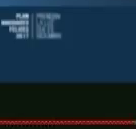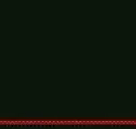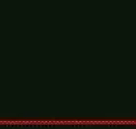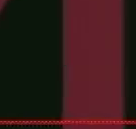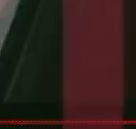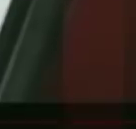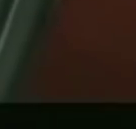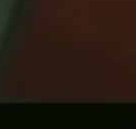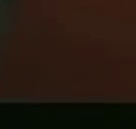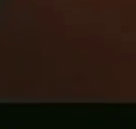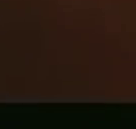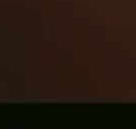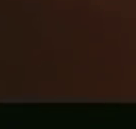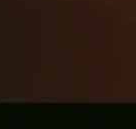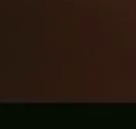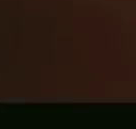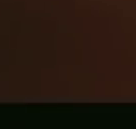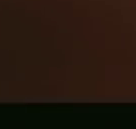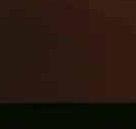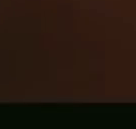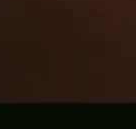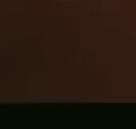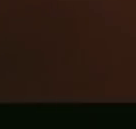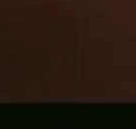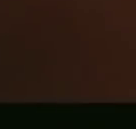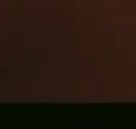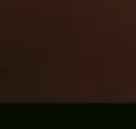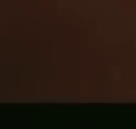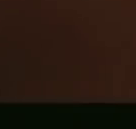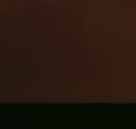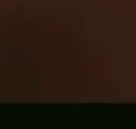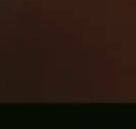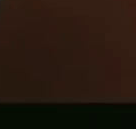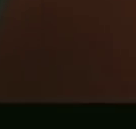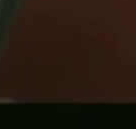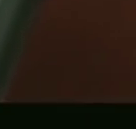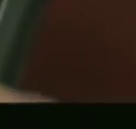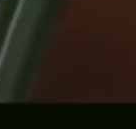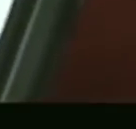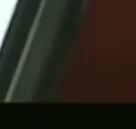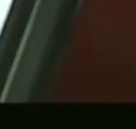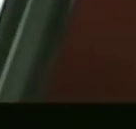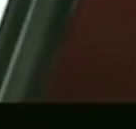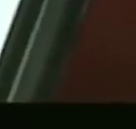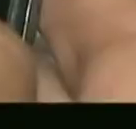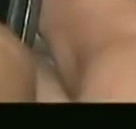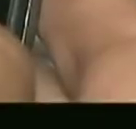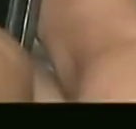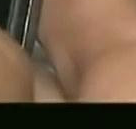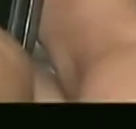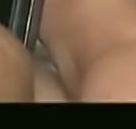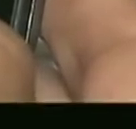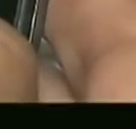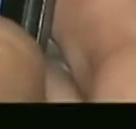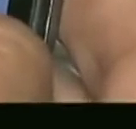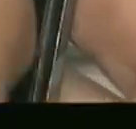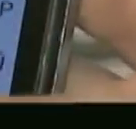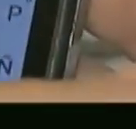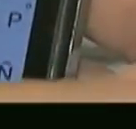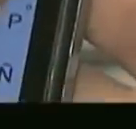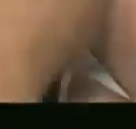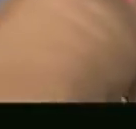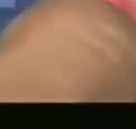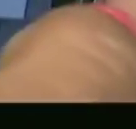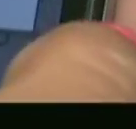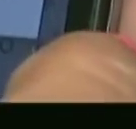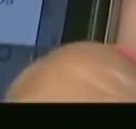pueblo. Número. Tenemos que colocar nuestro número telefónico correspondiente al teléfono que estamos usando. Cuando le doy continuar,